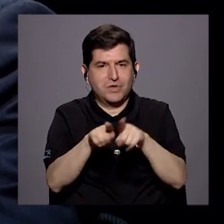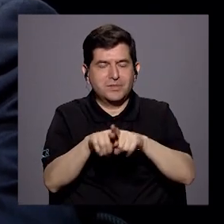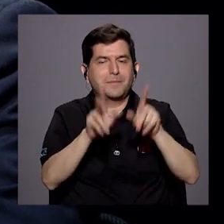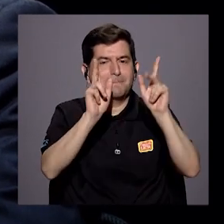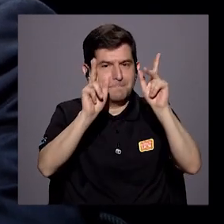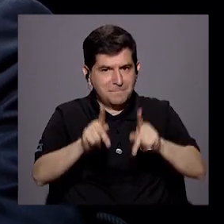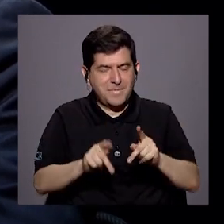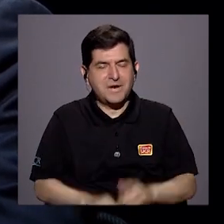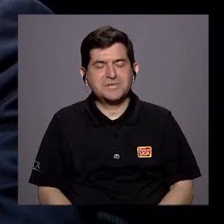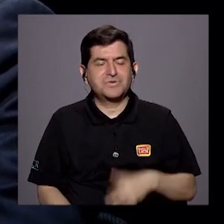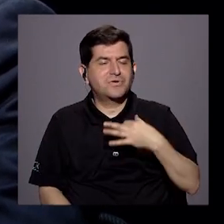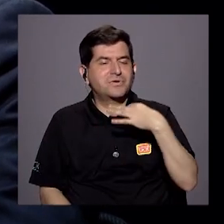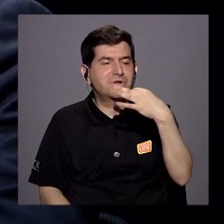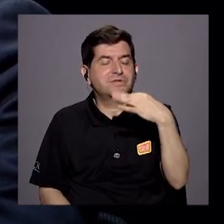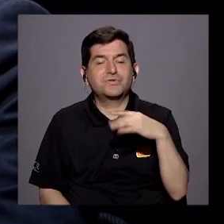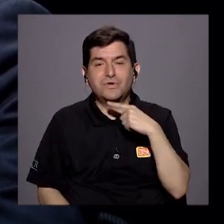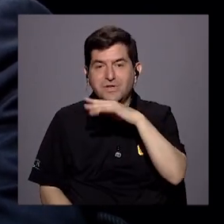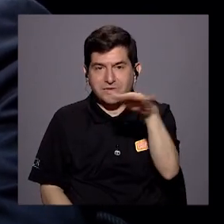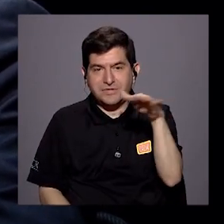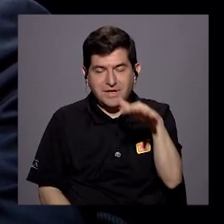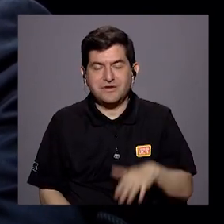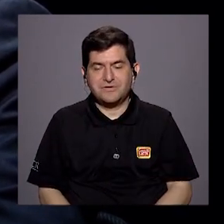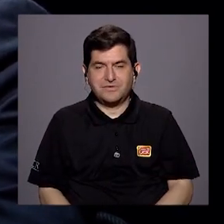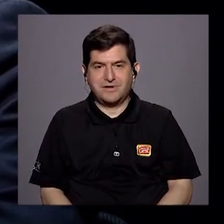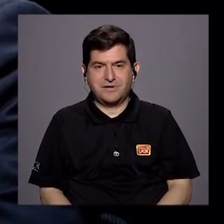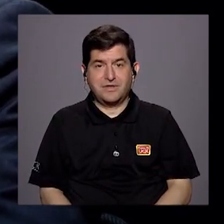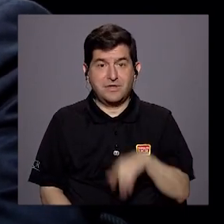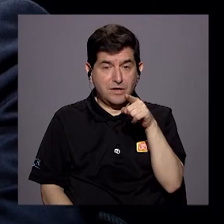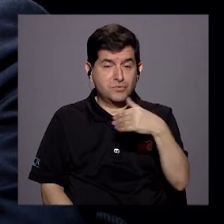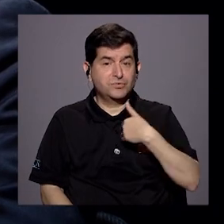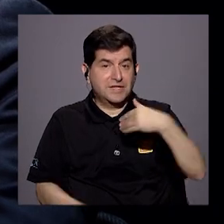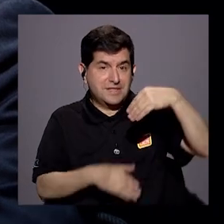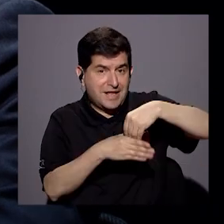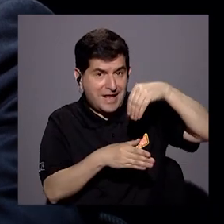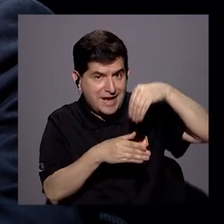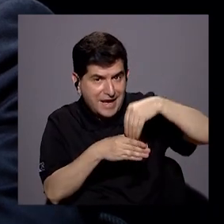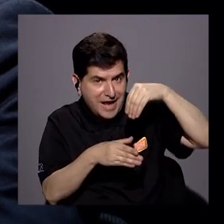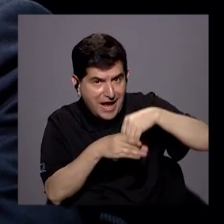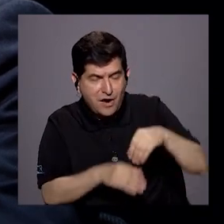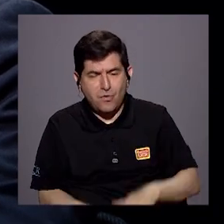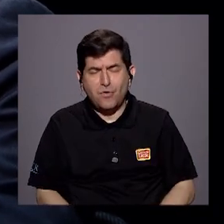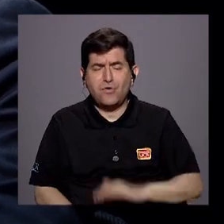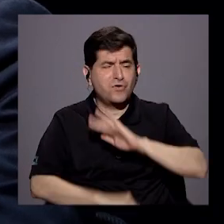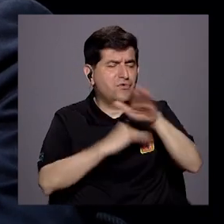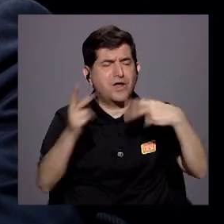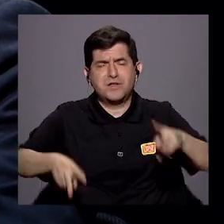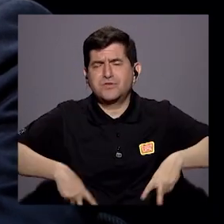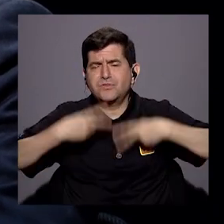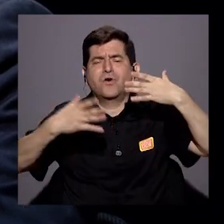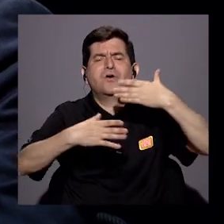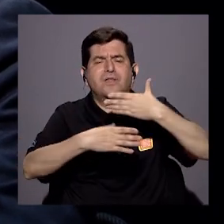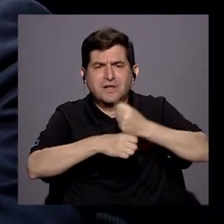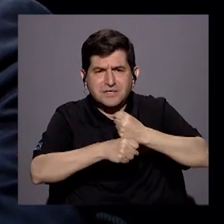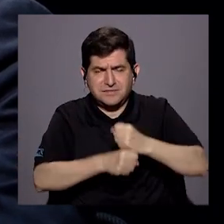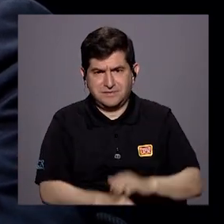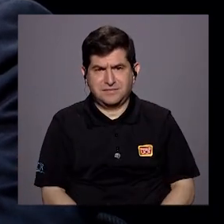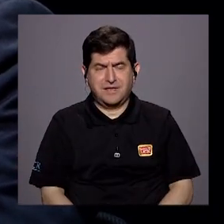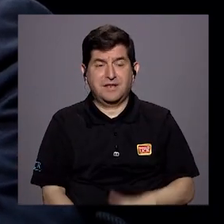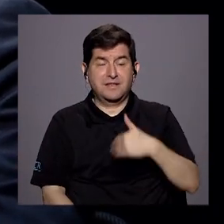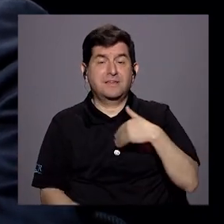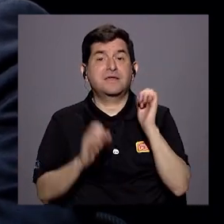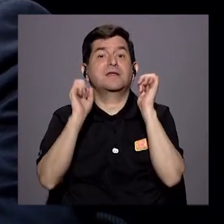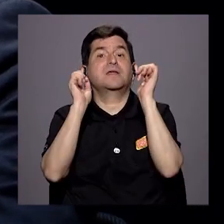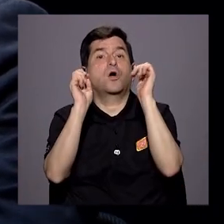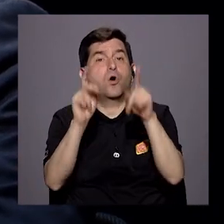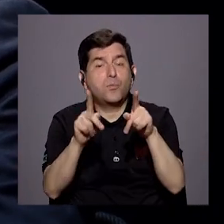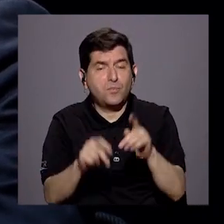como una persona que vive cotidianamente es en realidad si usted tiene un ahorro que durante toda su vida lo ha realizado y que tiene la